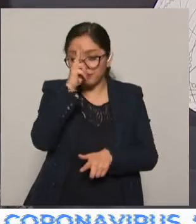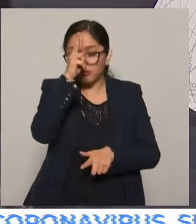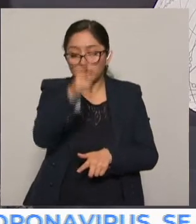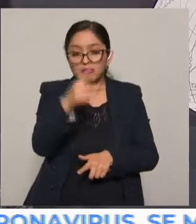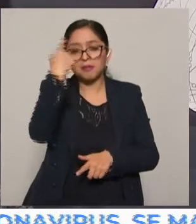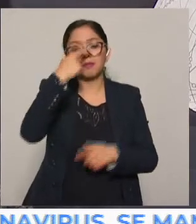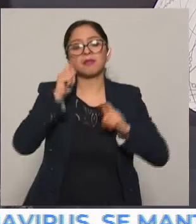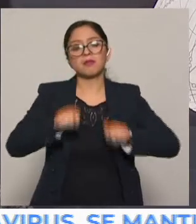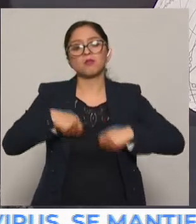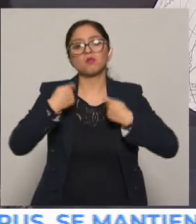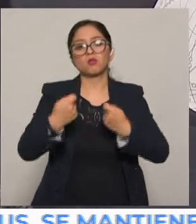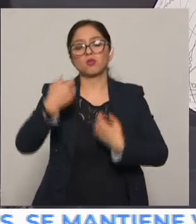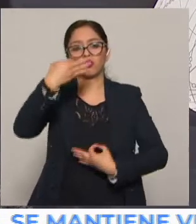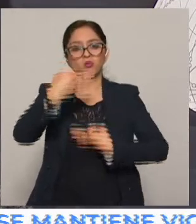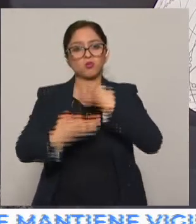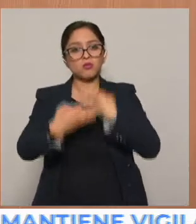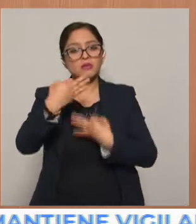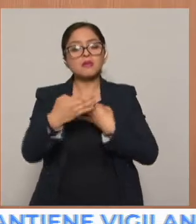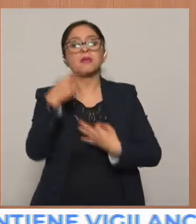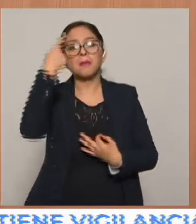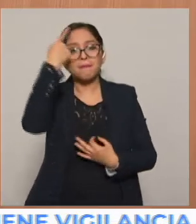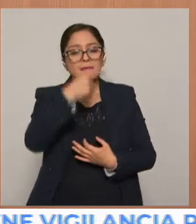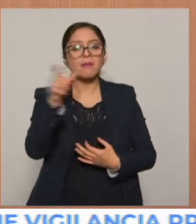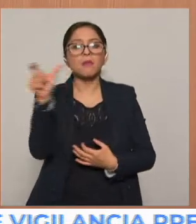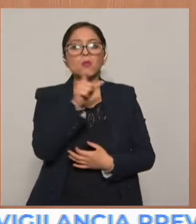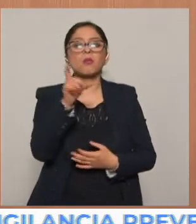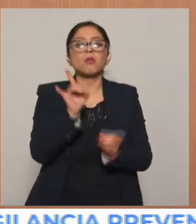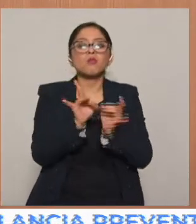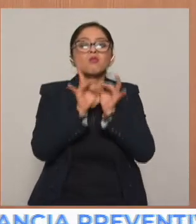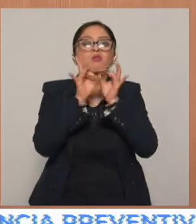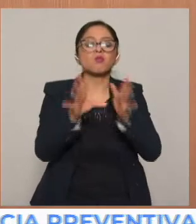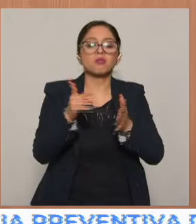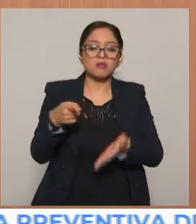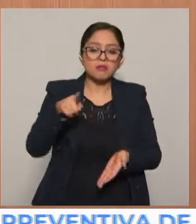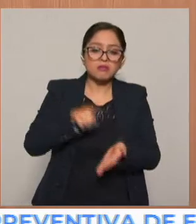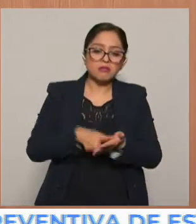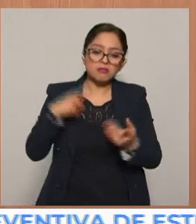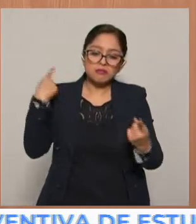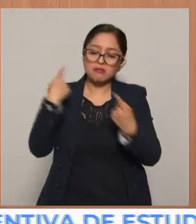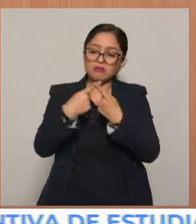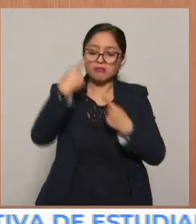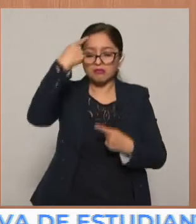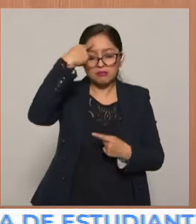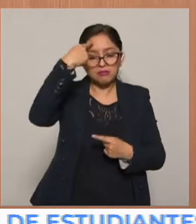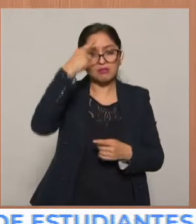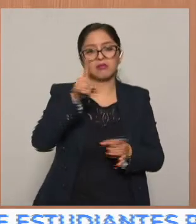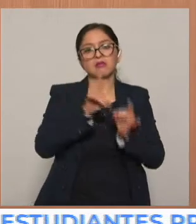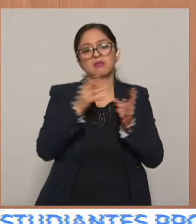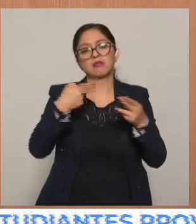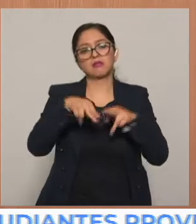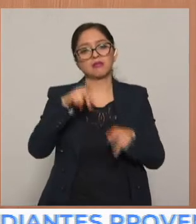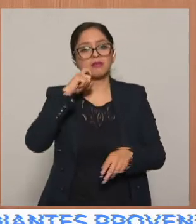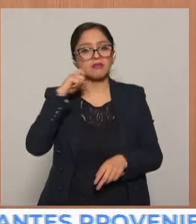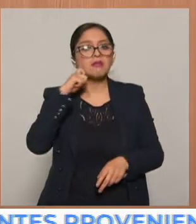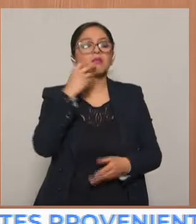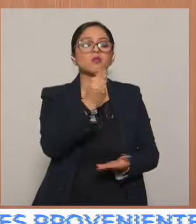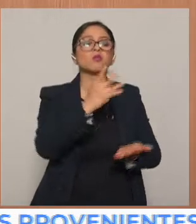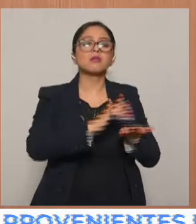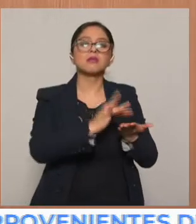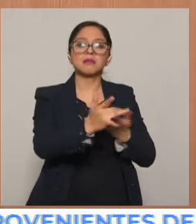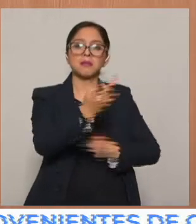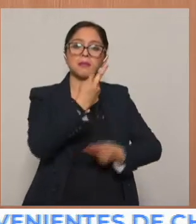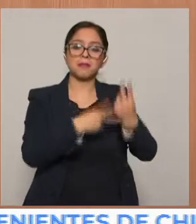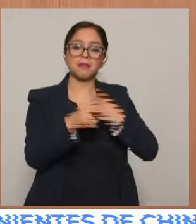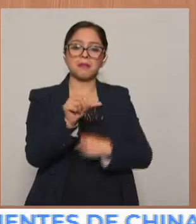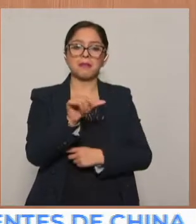procuración de justicia y atención pues a las secuelas que deja un hecho como este. Muchísimas gracias por habernos acompañado esta mañana, Aleida Hernández, investigadora